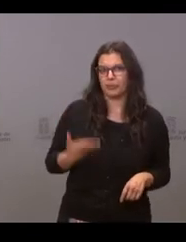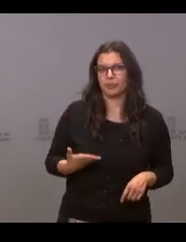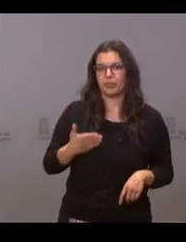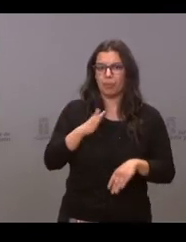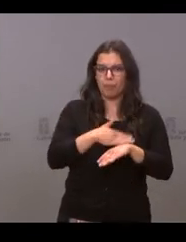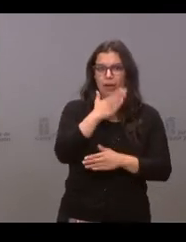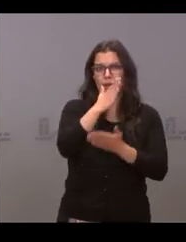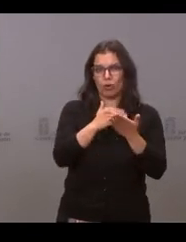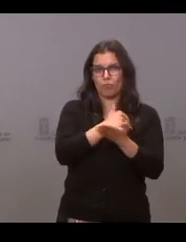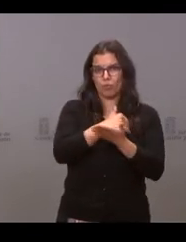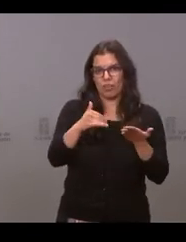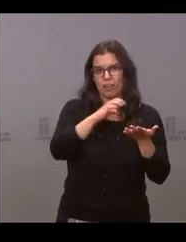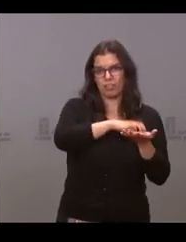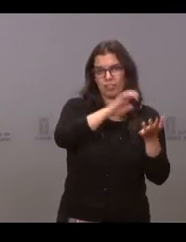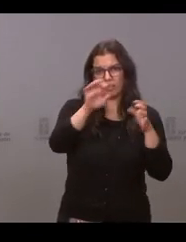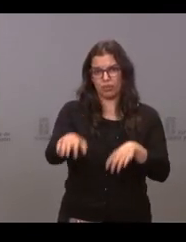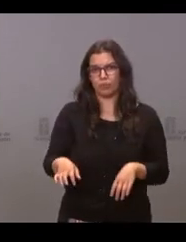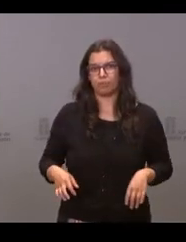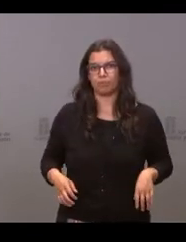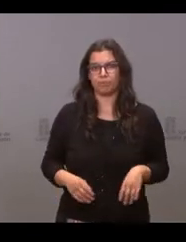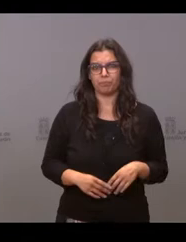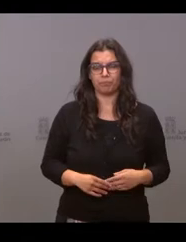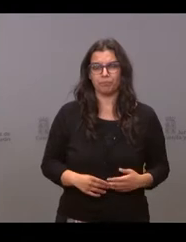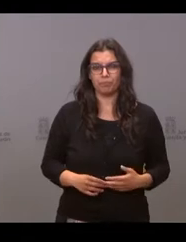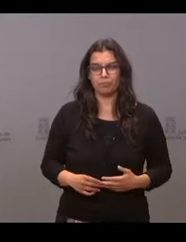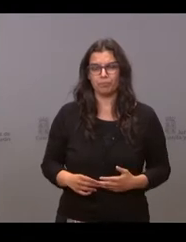comunidad de castilla y león'